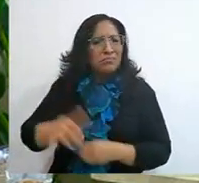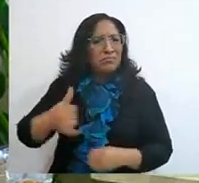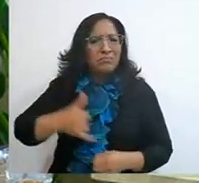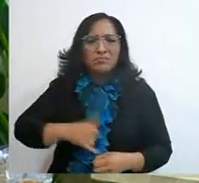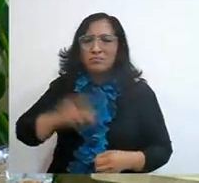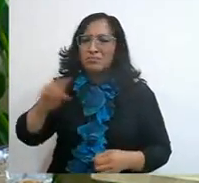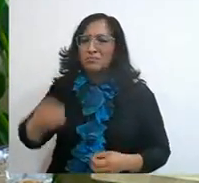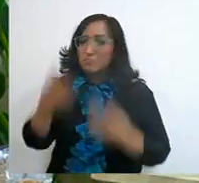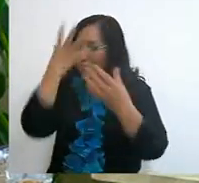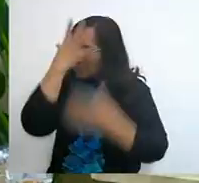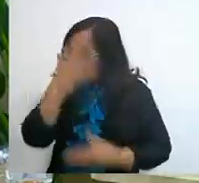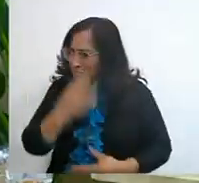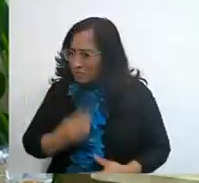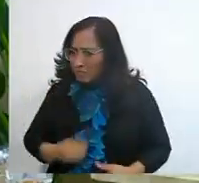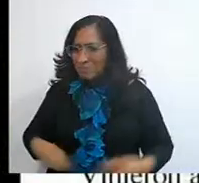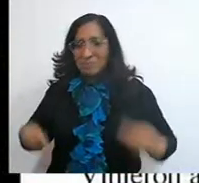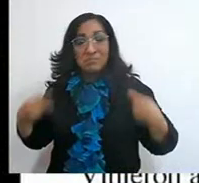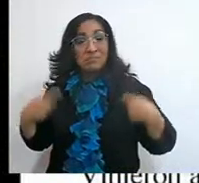entristecí.